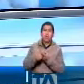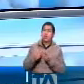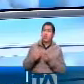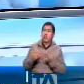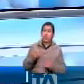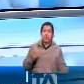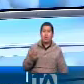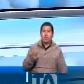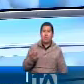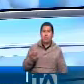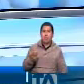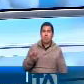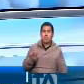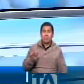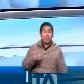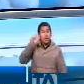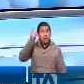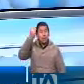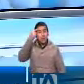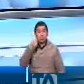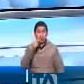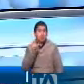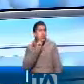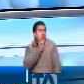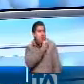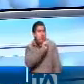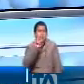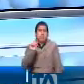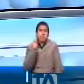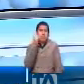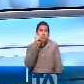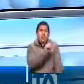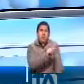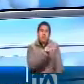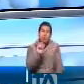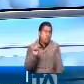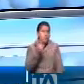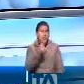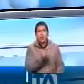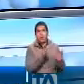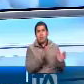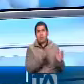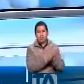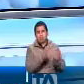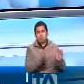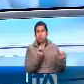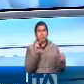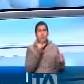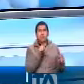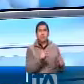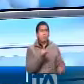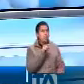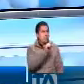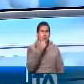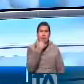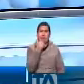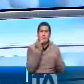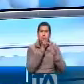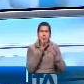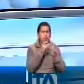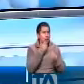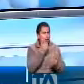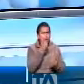el COVID-19. El gobierno anunció que ellos también forman parte de la fase 1, pero en algunos casos no han tenido ningún contacto